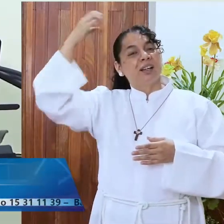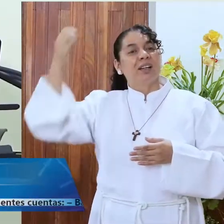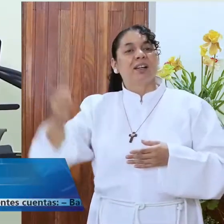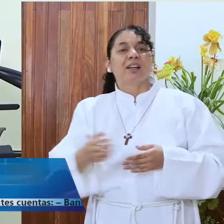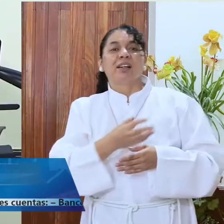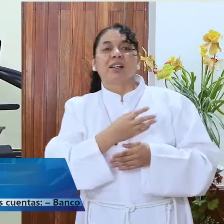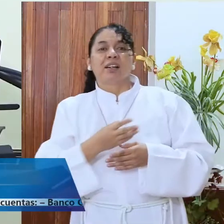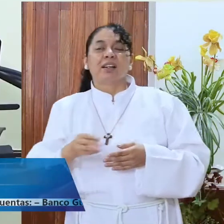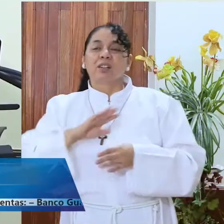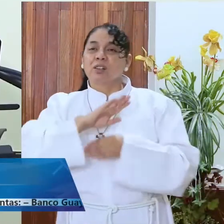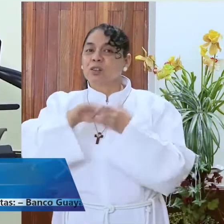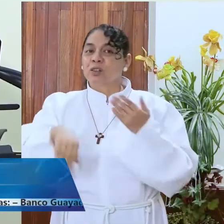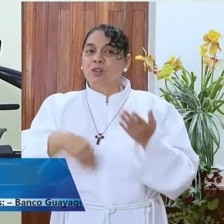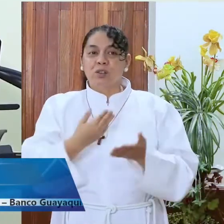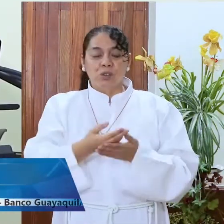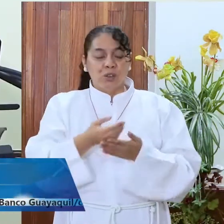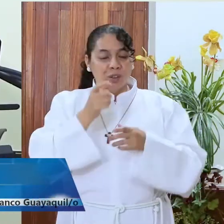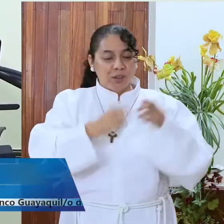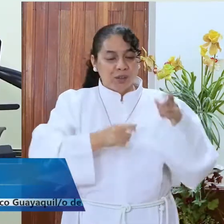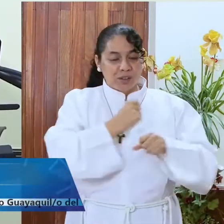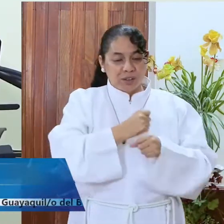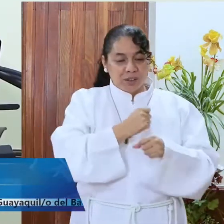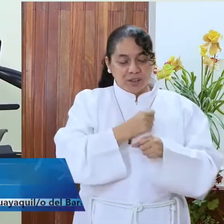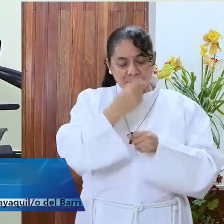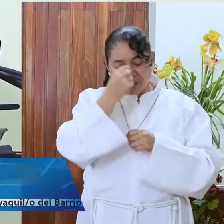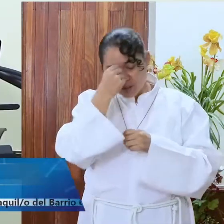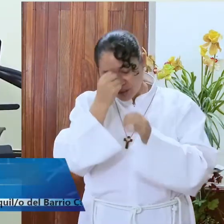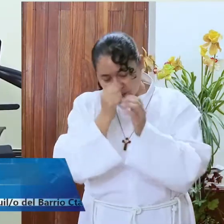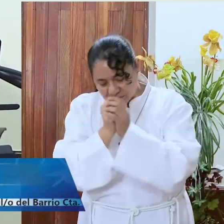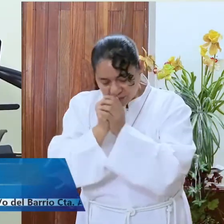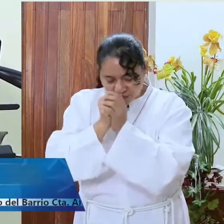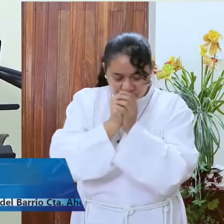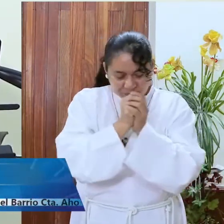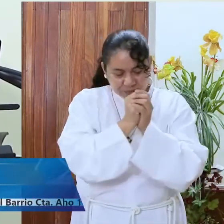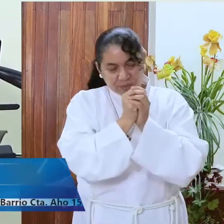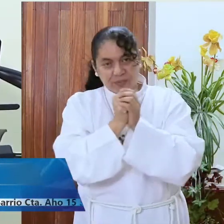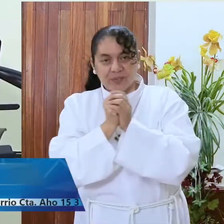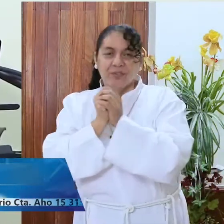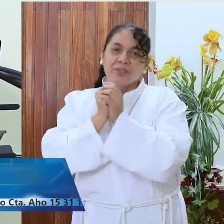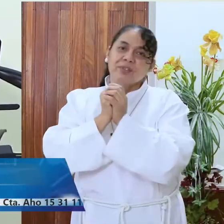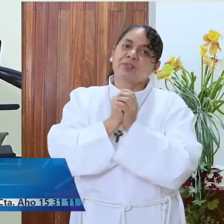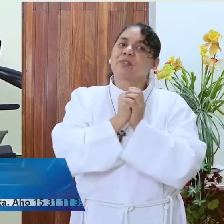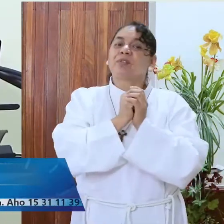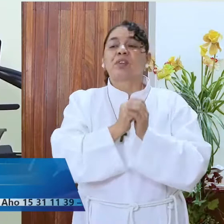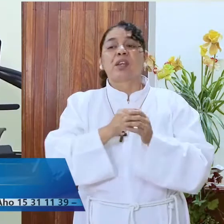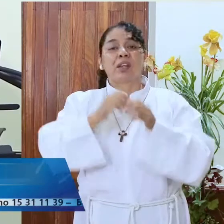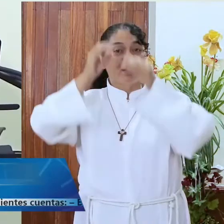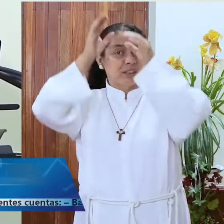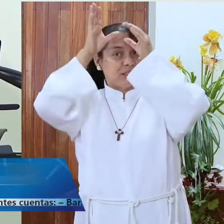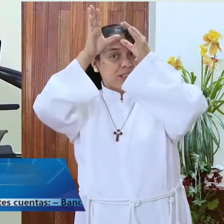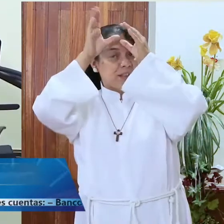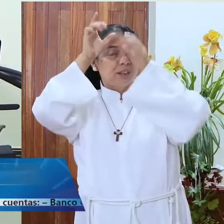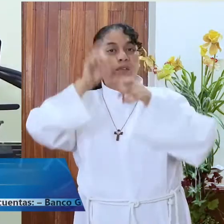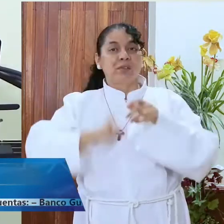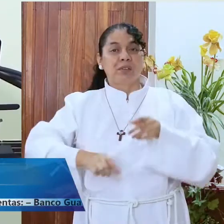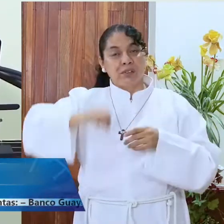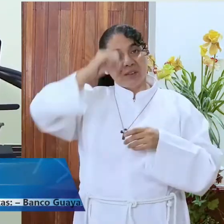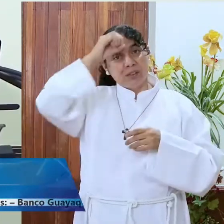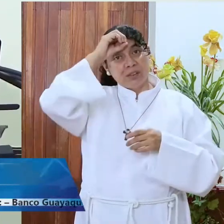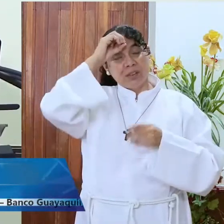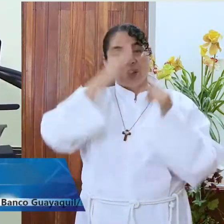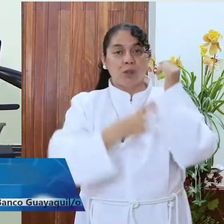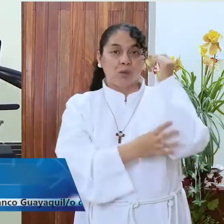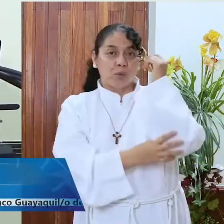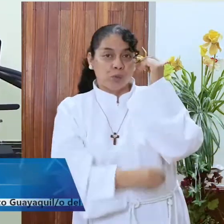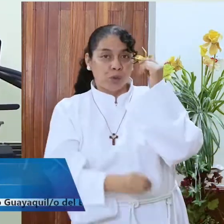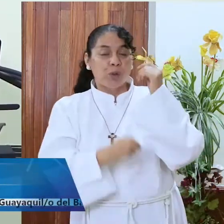invoca en su dolor el sabio el ignorante el pobre y